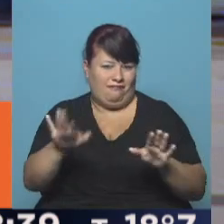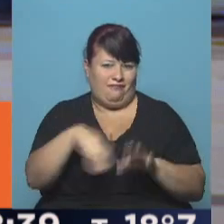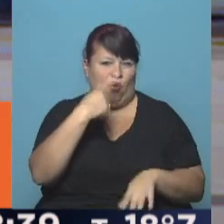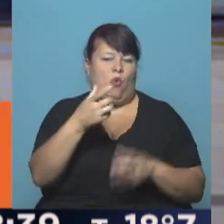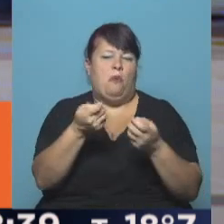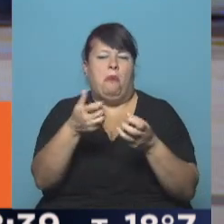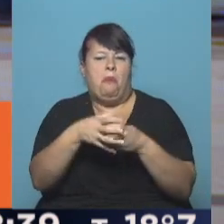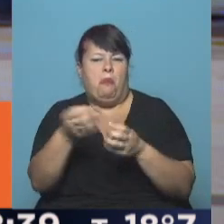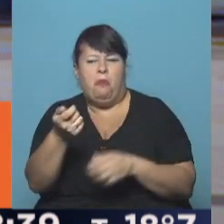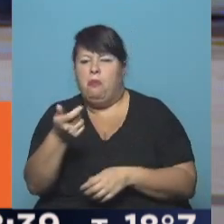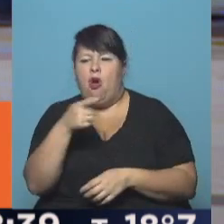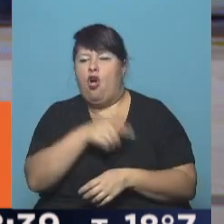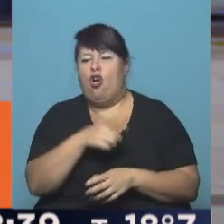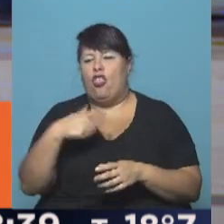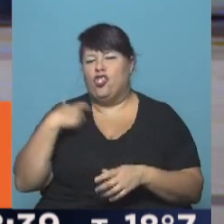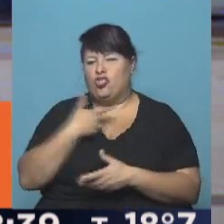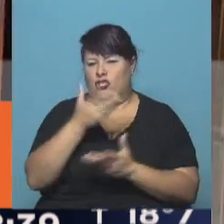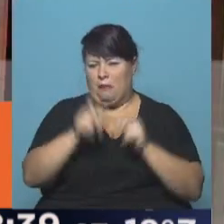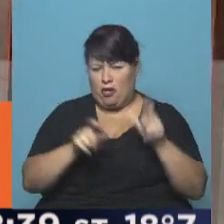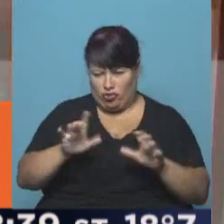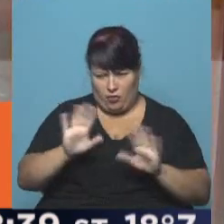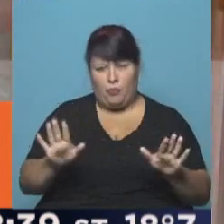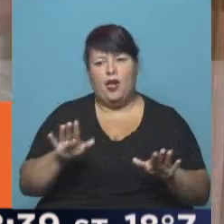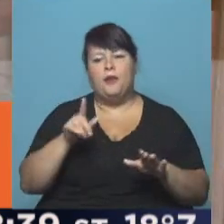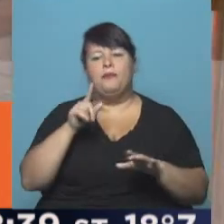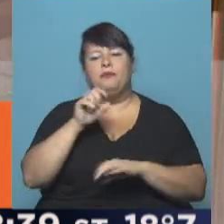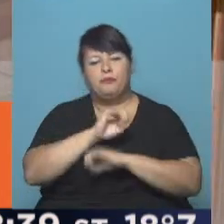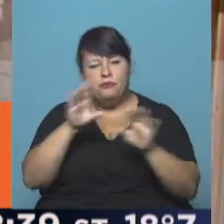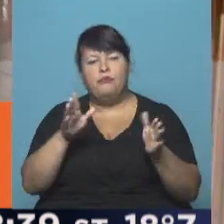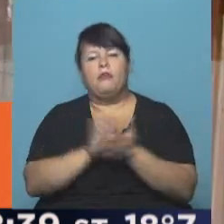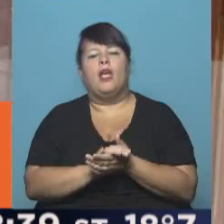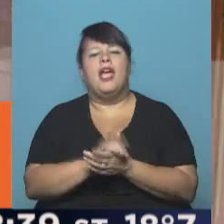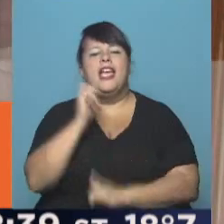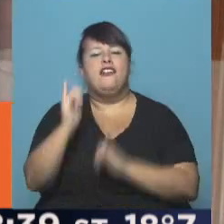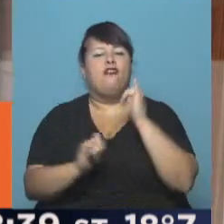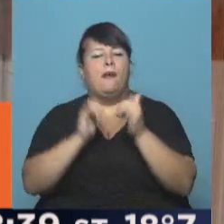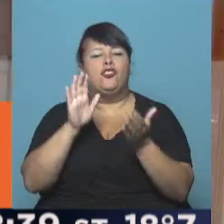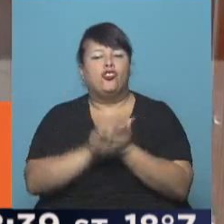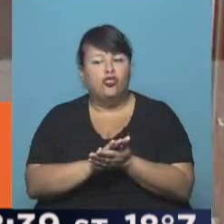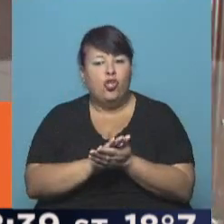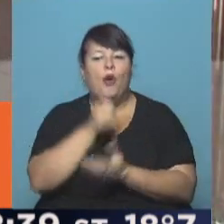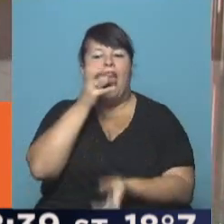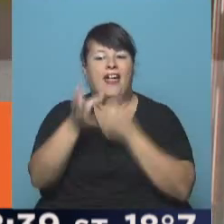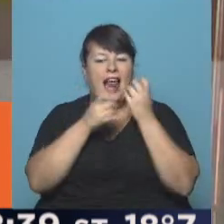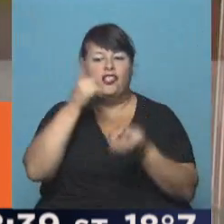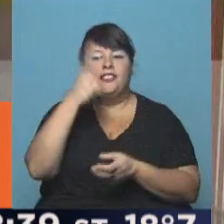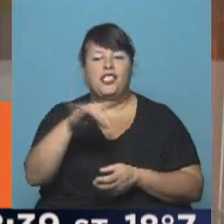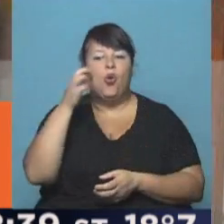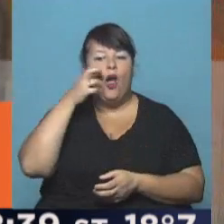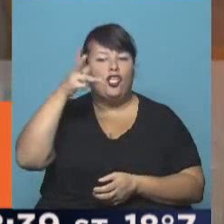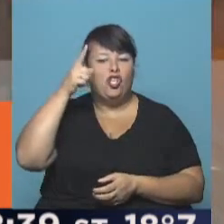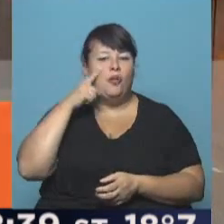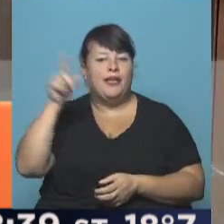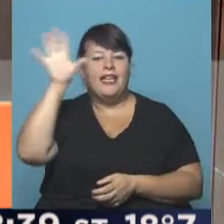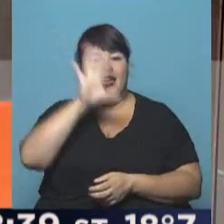grupo minúsculo de entidades sociales bueno a ver florencio datos que tienen que ver con el blanqueo 148 mil